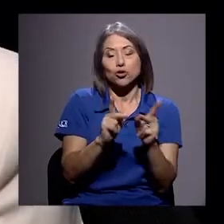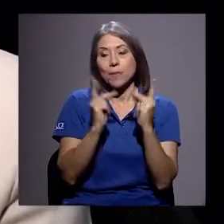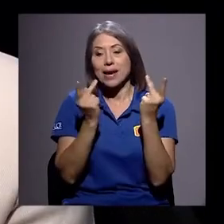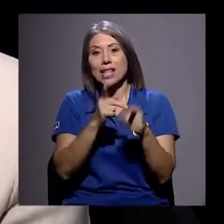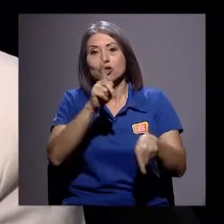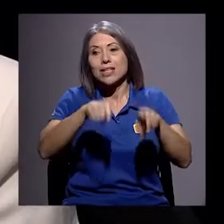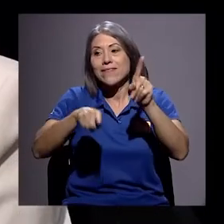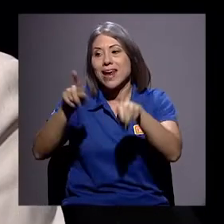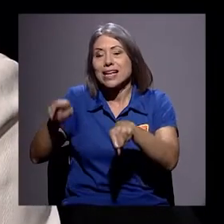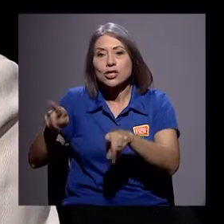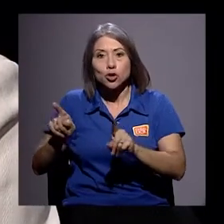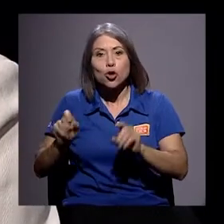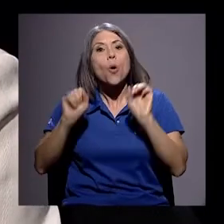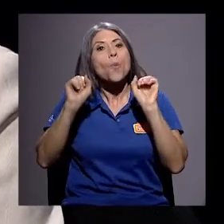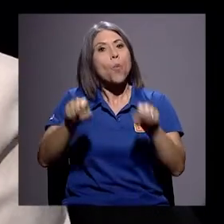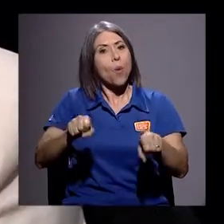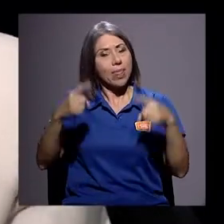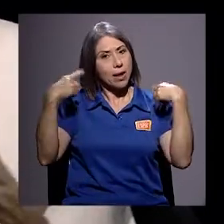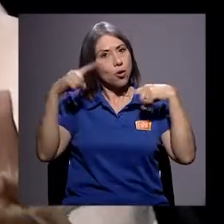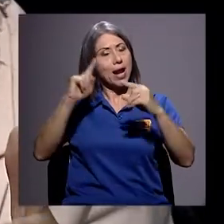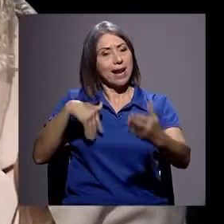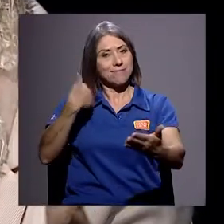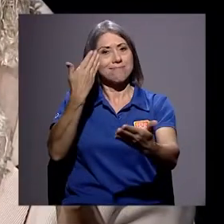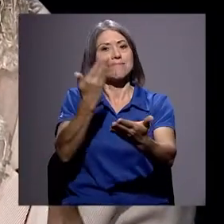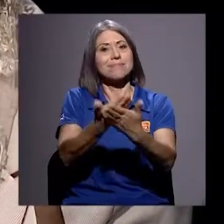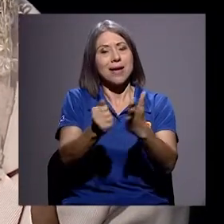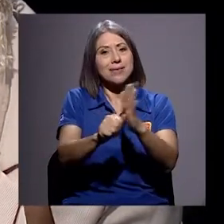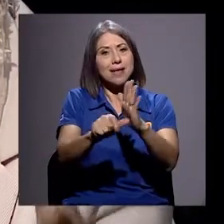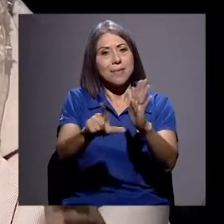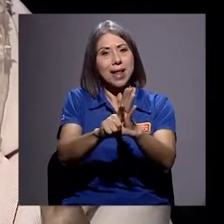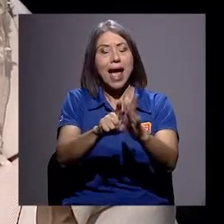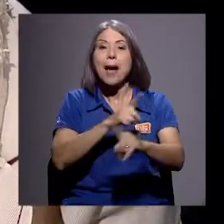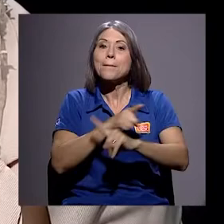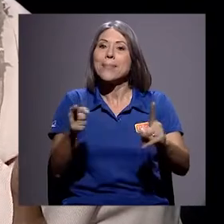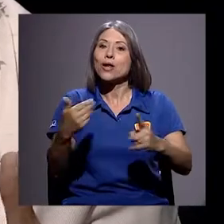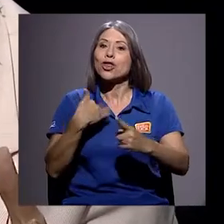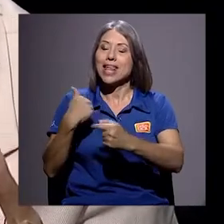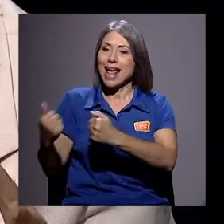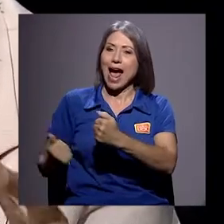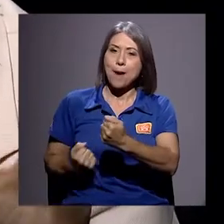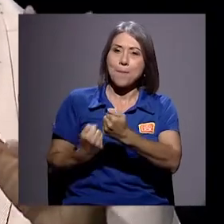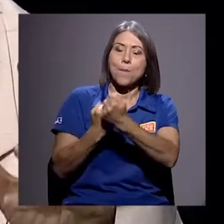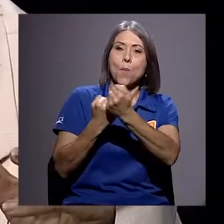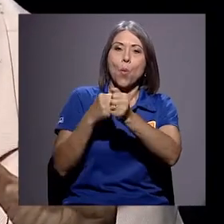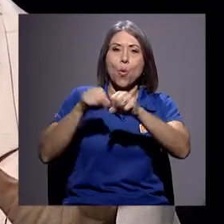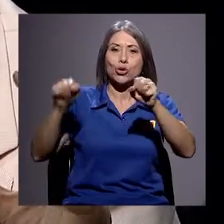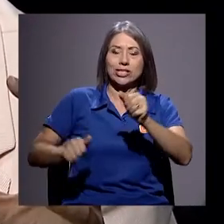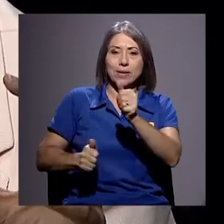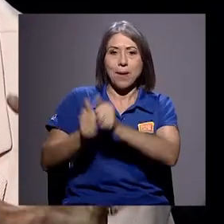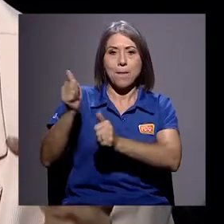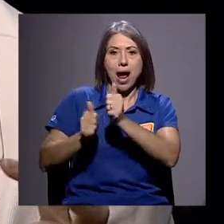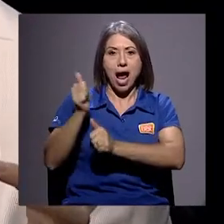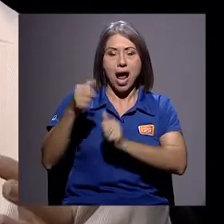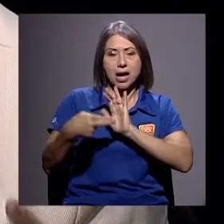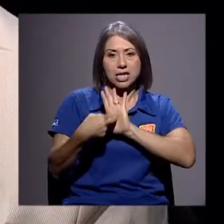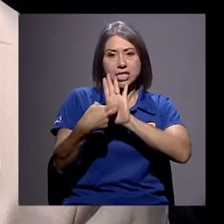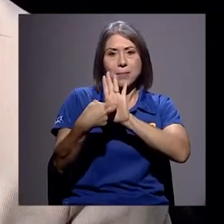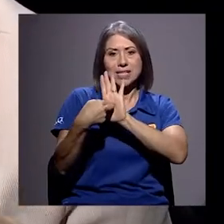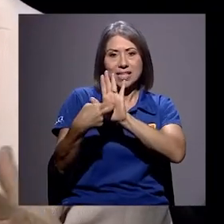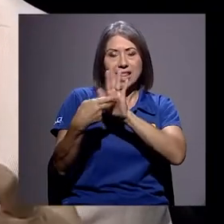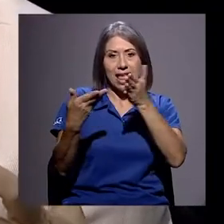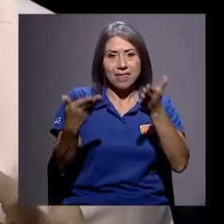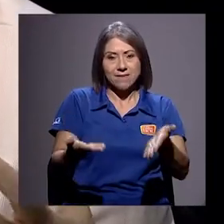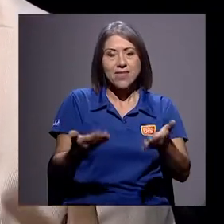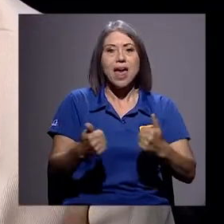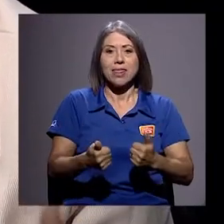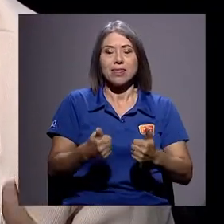lleguen a la asamblea pero tiene el aporte del sistema mayoritario digamos la parte de representación o